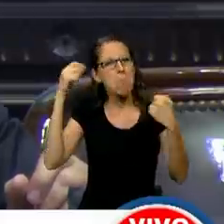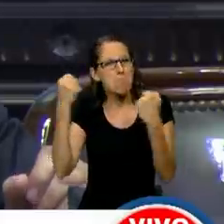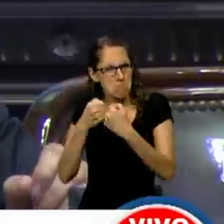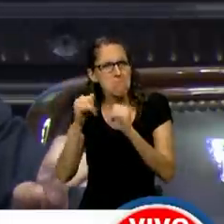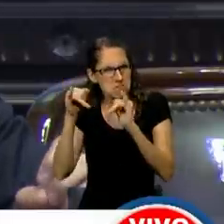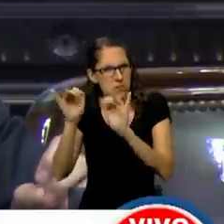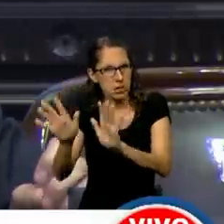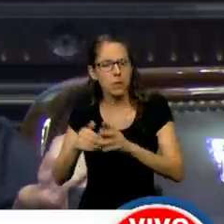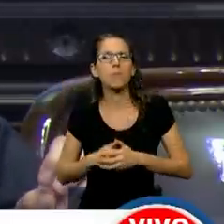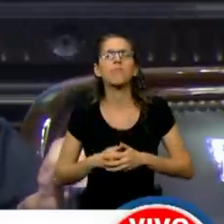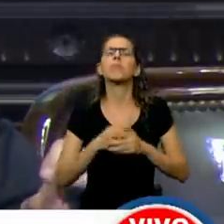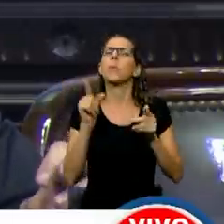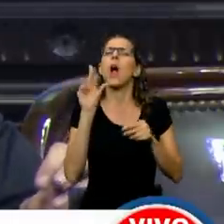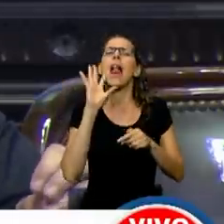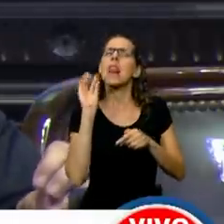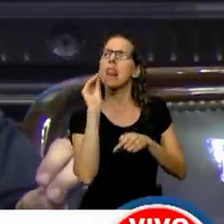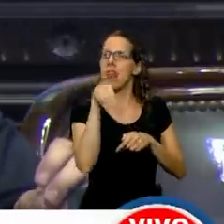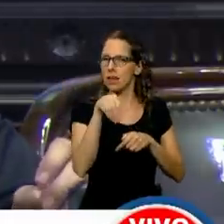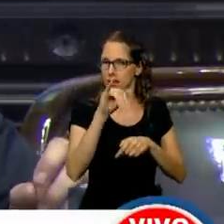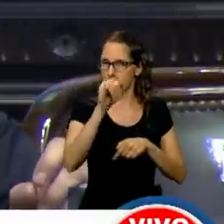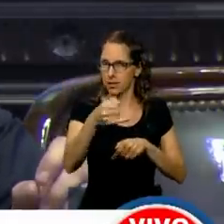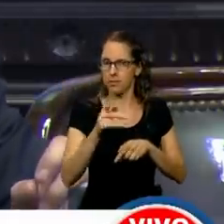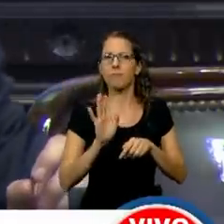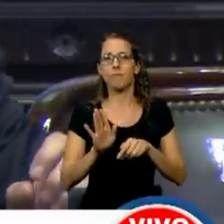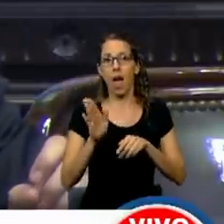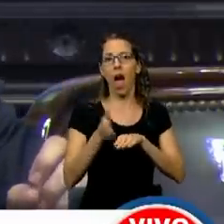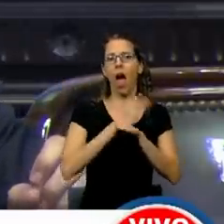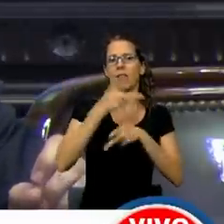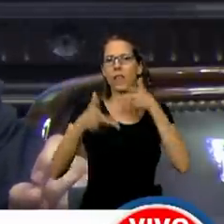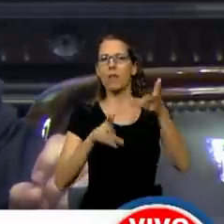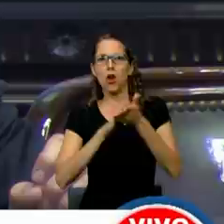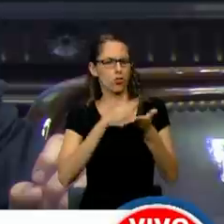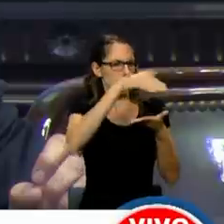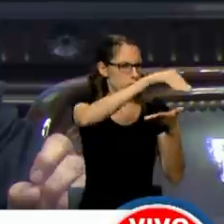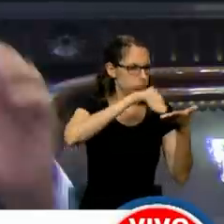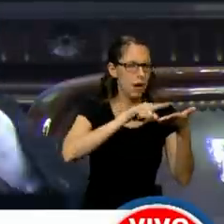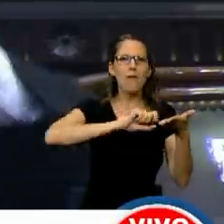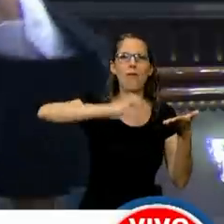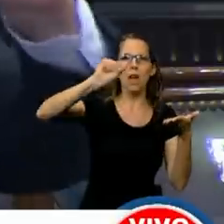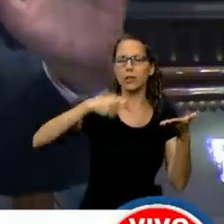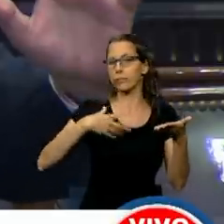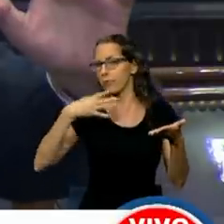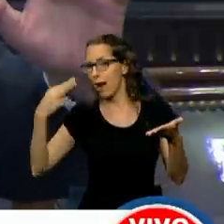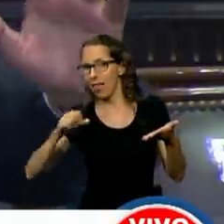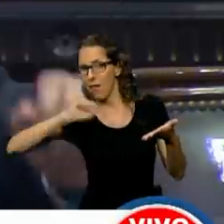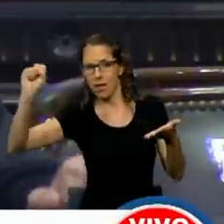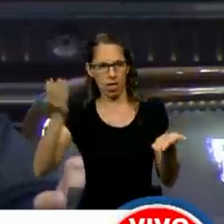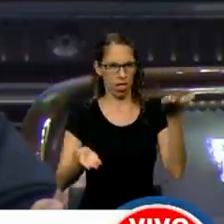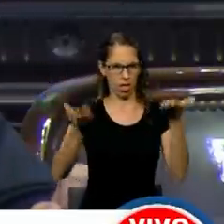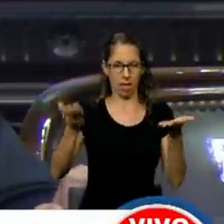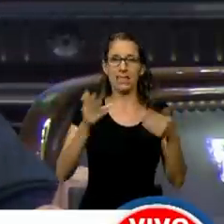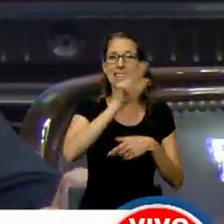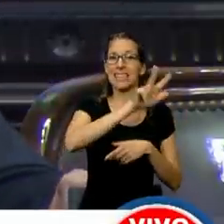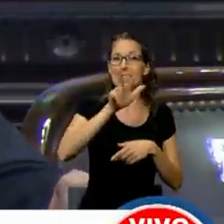quiero marcar una pequeña pequeño detalle se marcó mucho la diferencia inflacionaria en cuanto al 33%